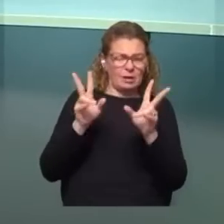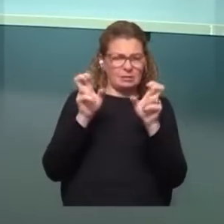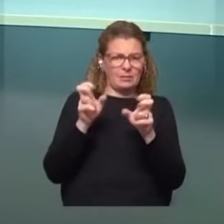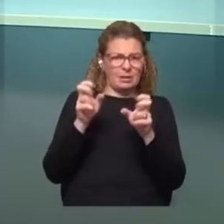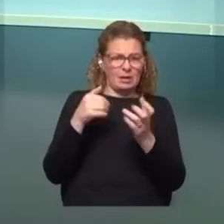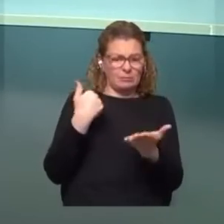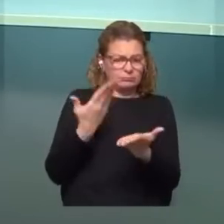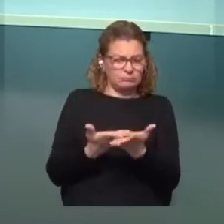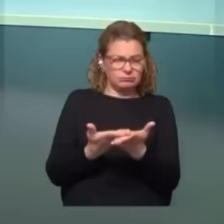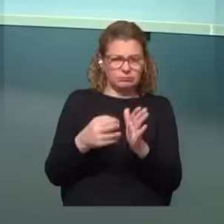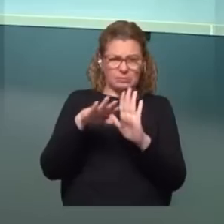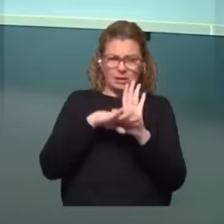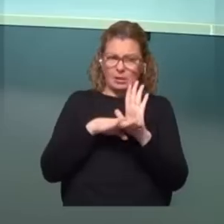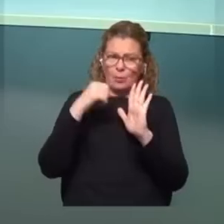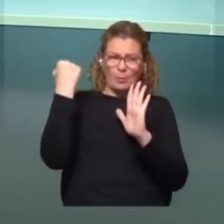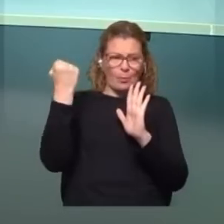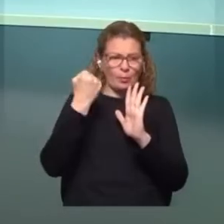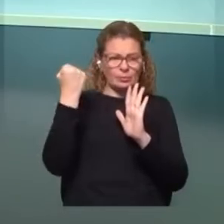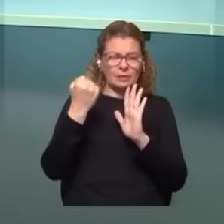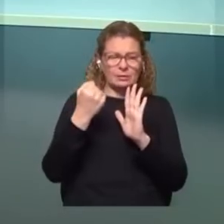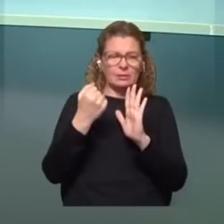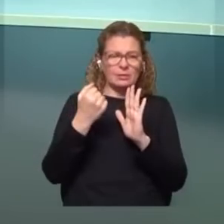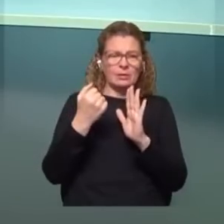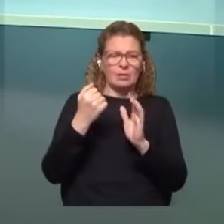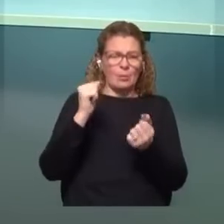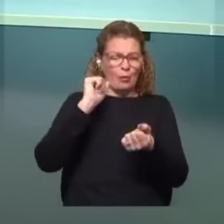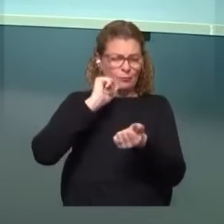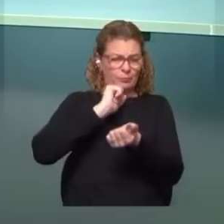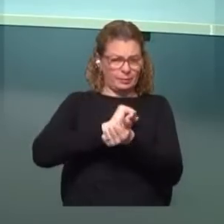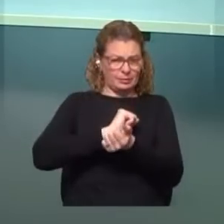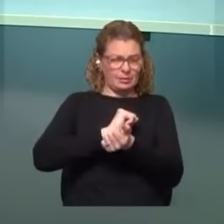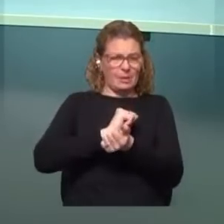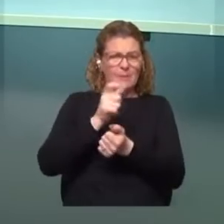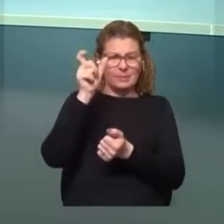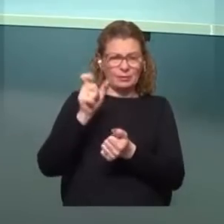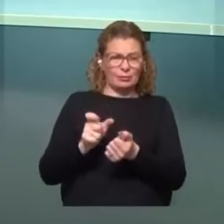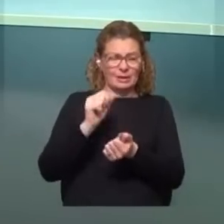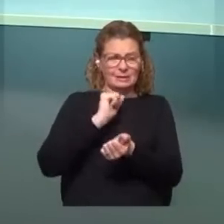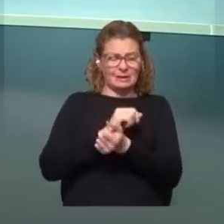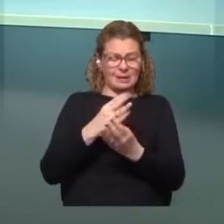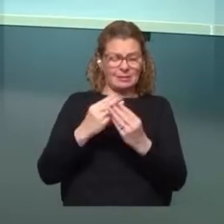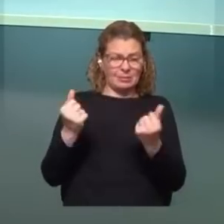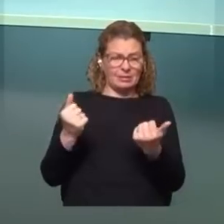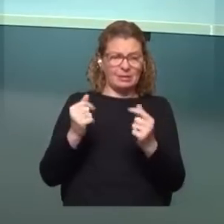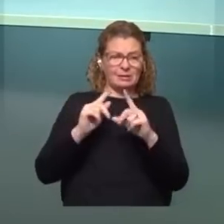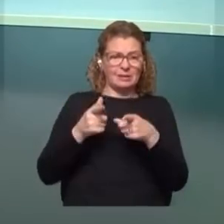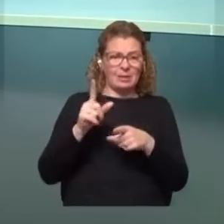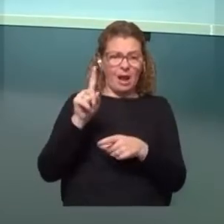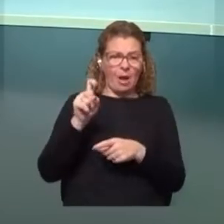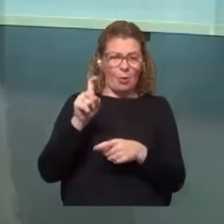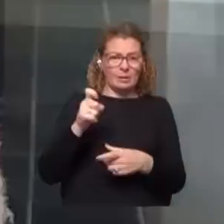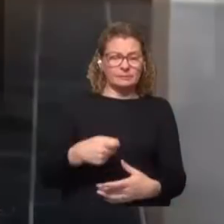que solían estar en la agenda y que son fundamentales como privación de libertad personas detenidas desaparecidas y también el